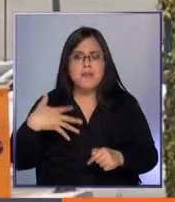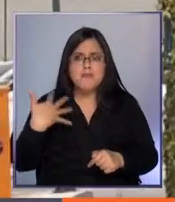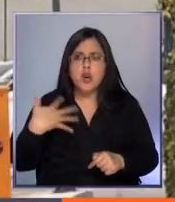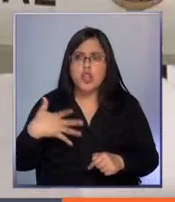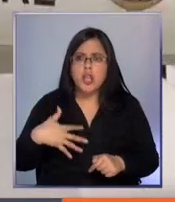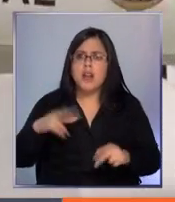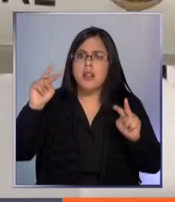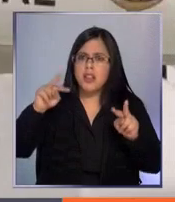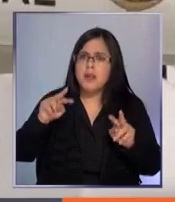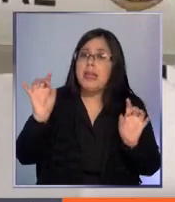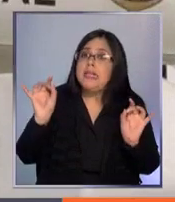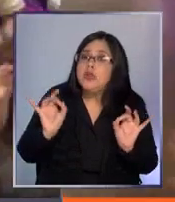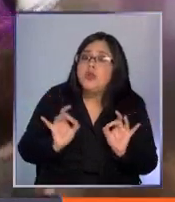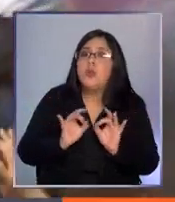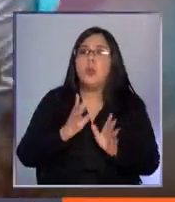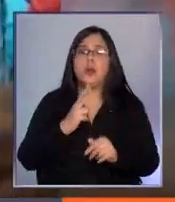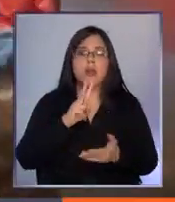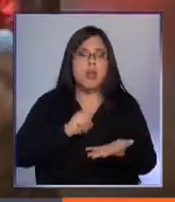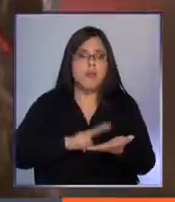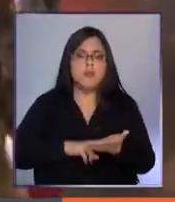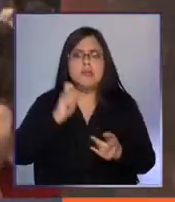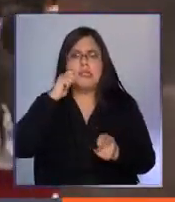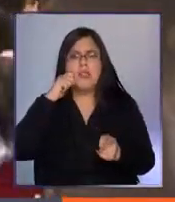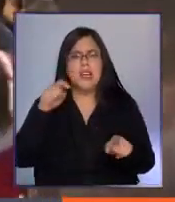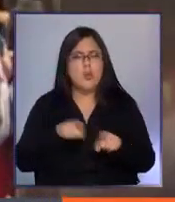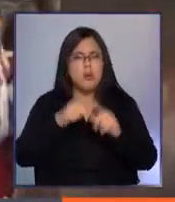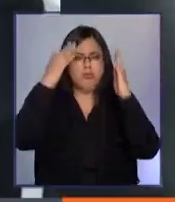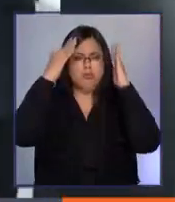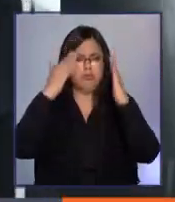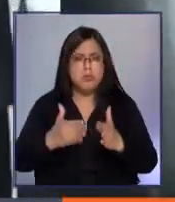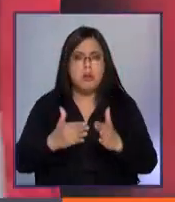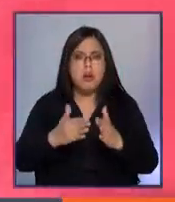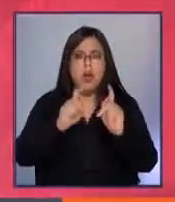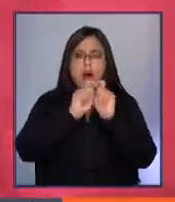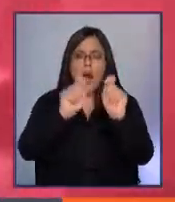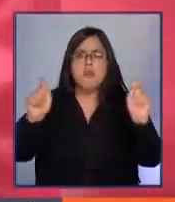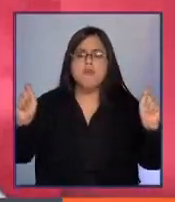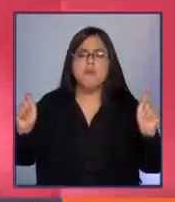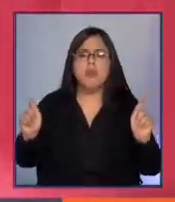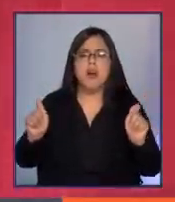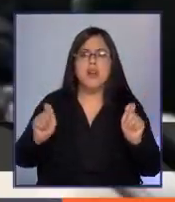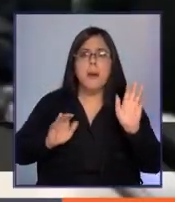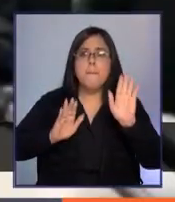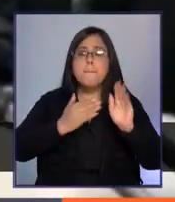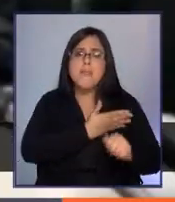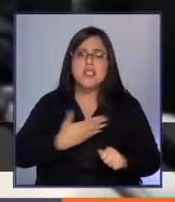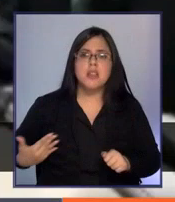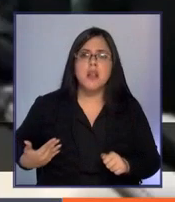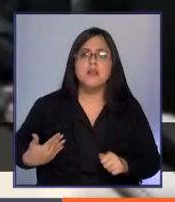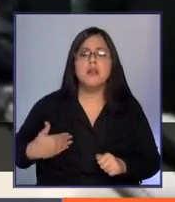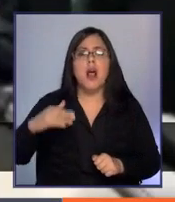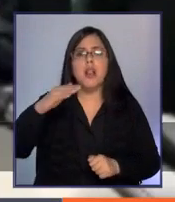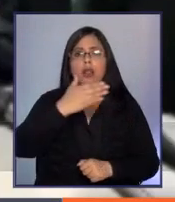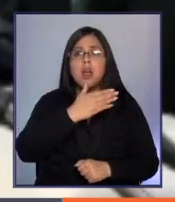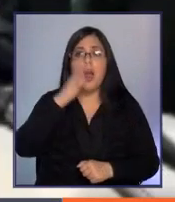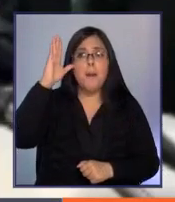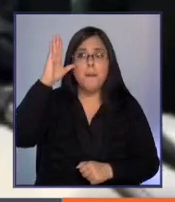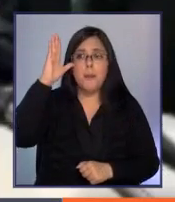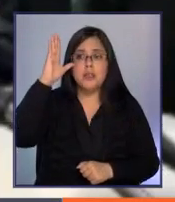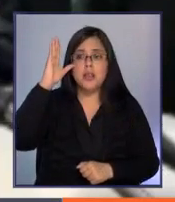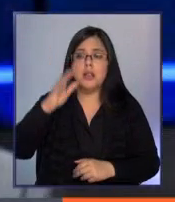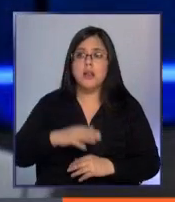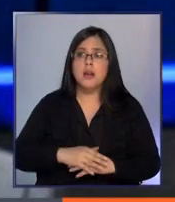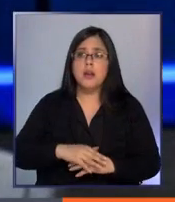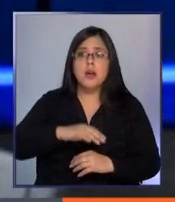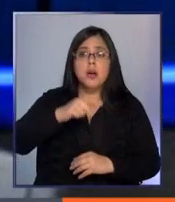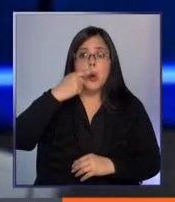supuesta verdad fue la que dejó en el centro de la polémica a la campaña presidencial de Michelle Bachelet. Yo cometí crímenes. José